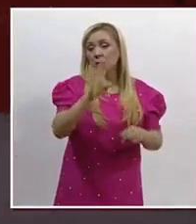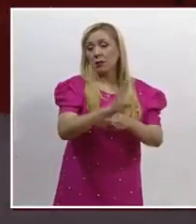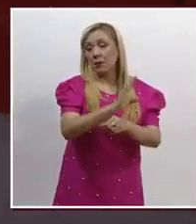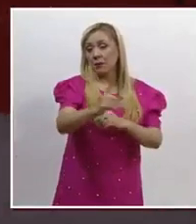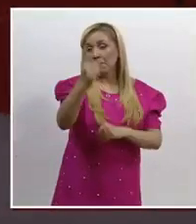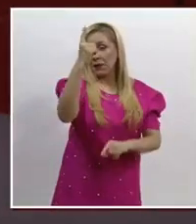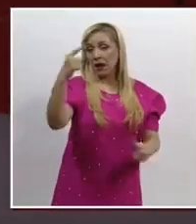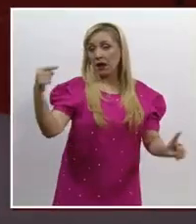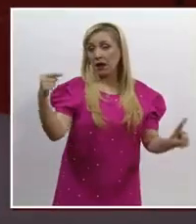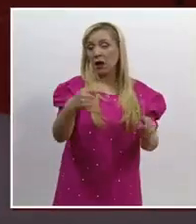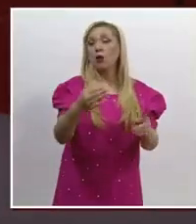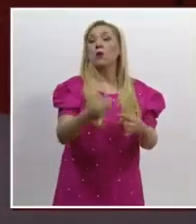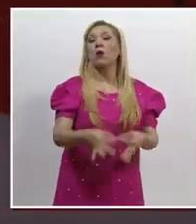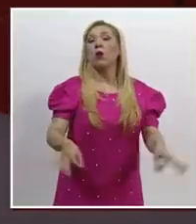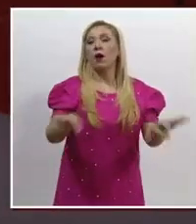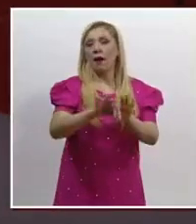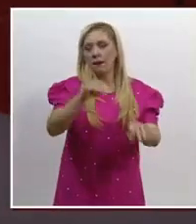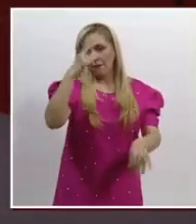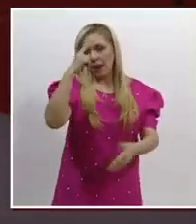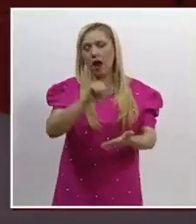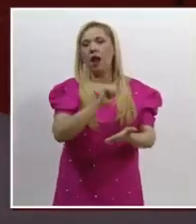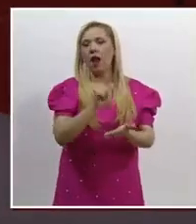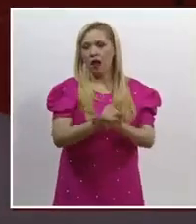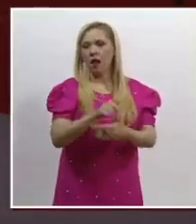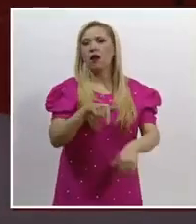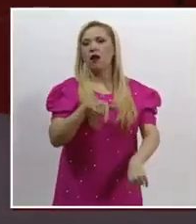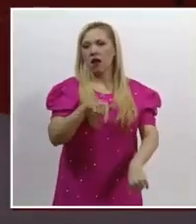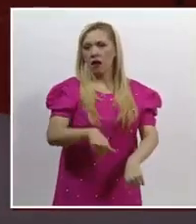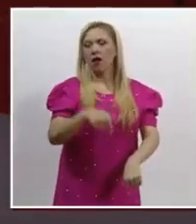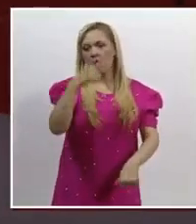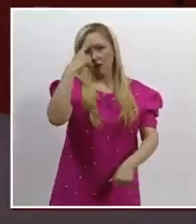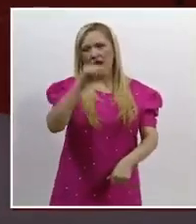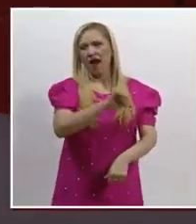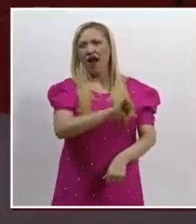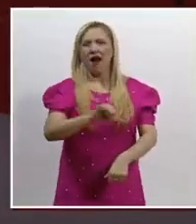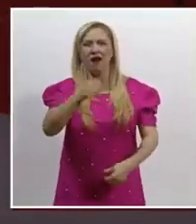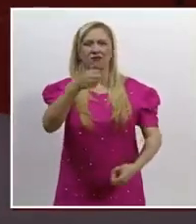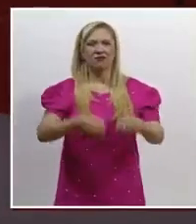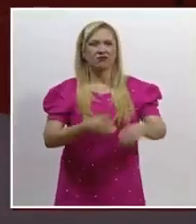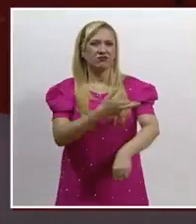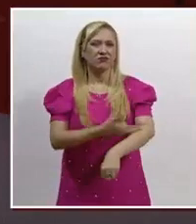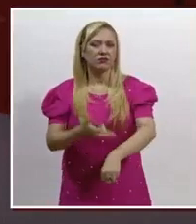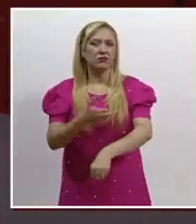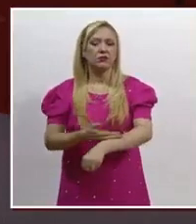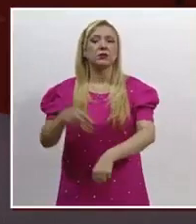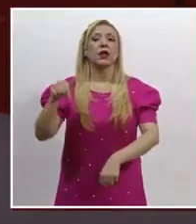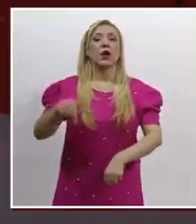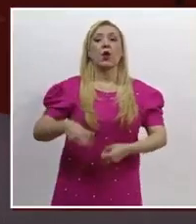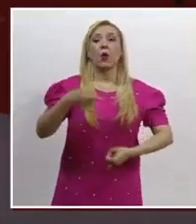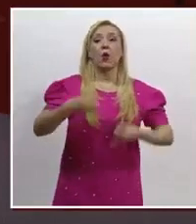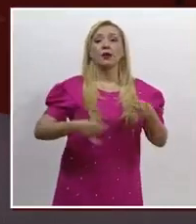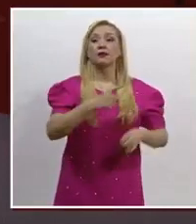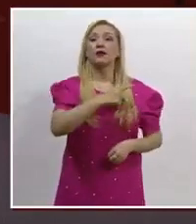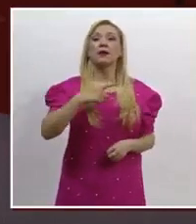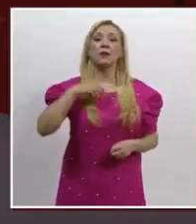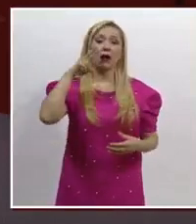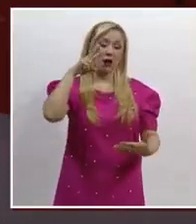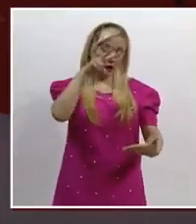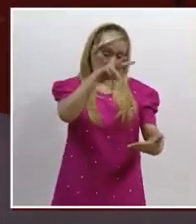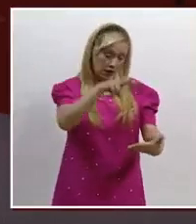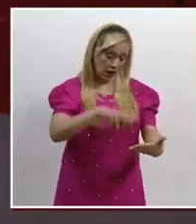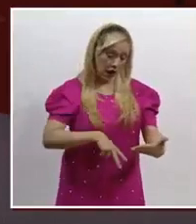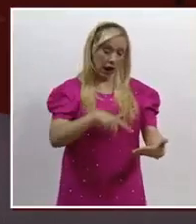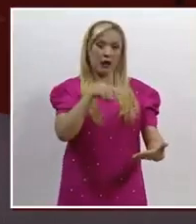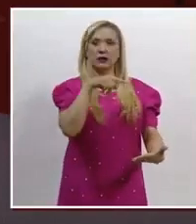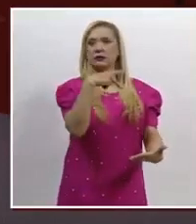mucho a un derecho procesal que obliga a que el juzgador tenga en consideración esos derechos